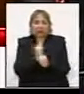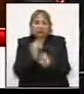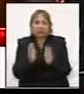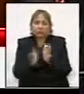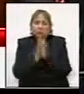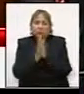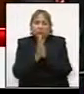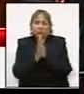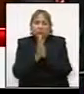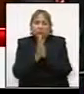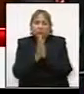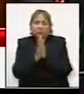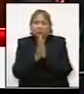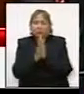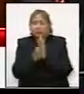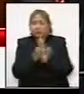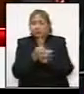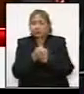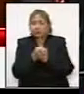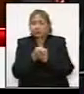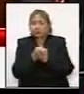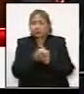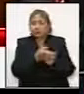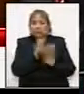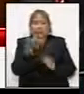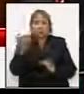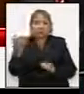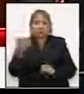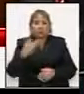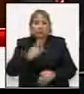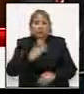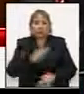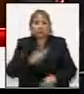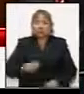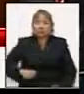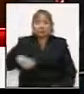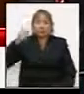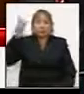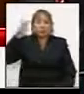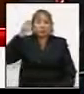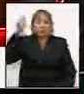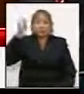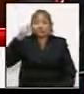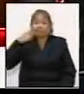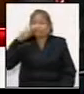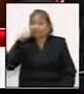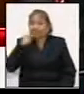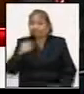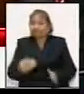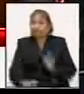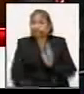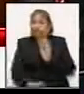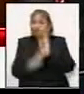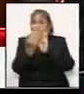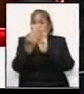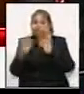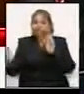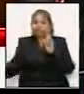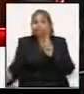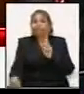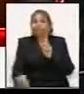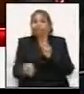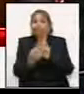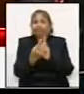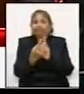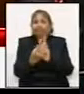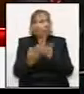pido a mi gobernador de Piura que en esta oportunidad tiene que enfrentar a estos sinvergüenzas, porque